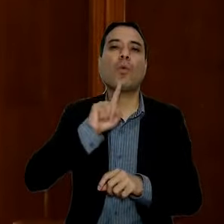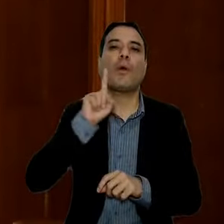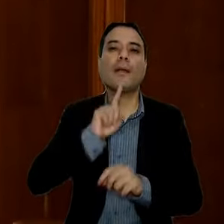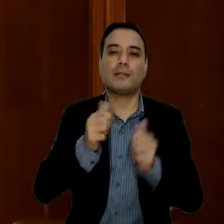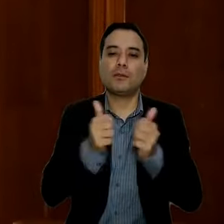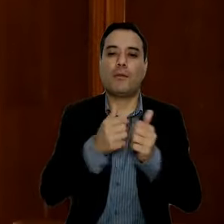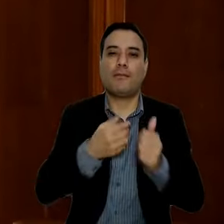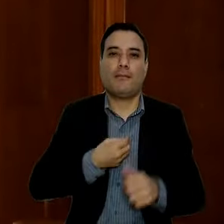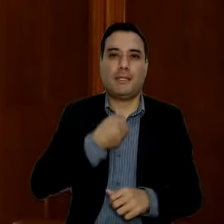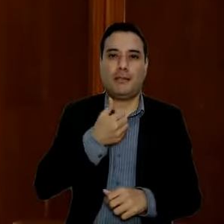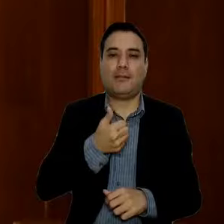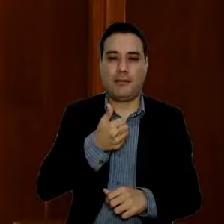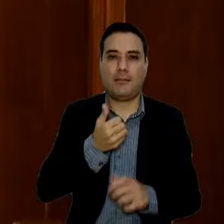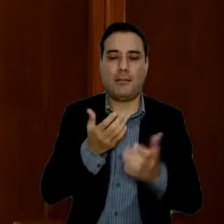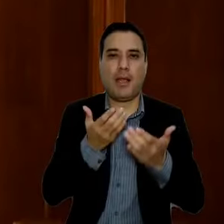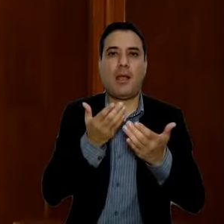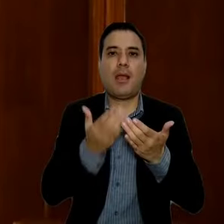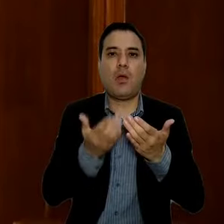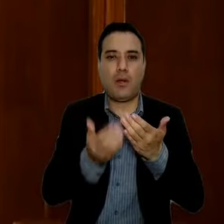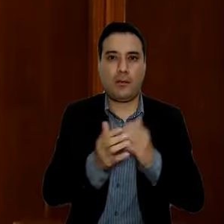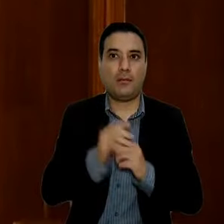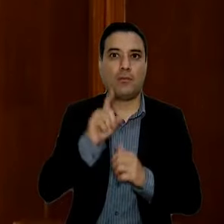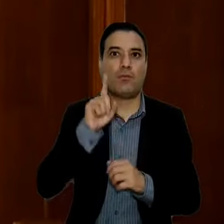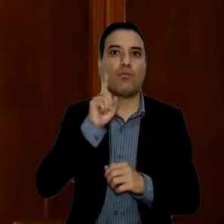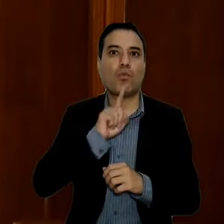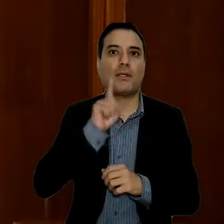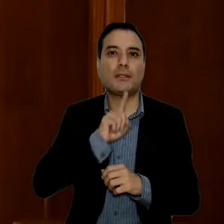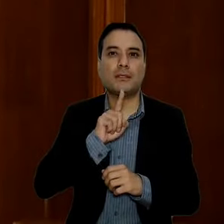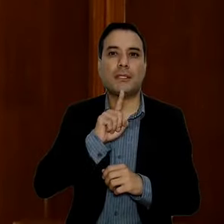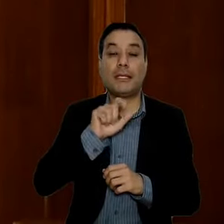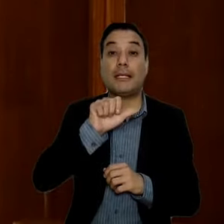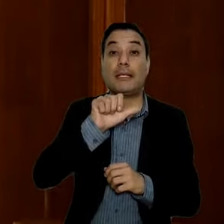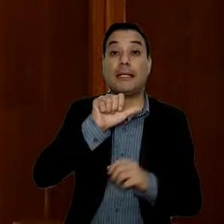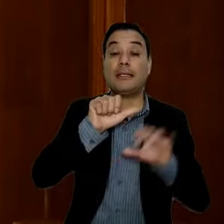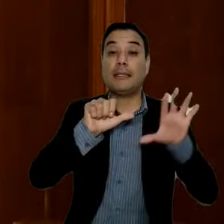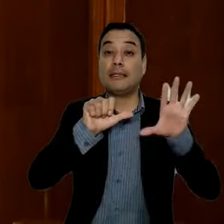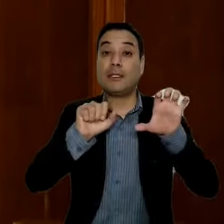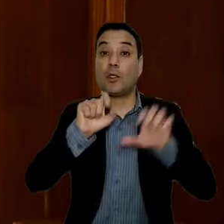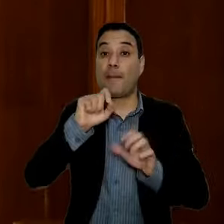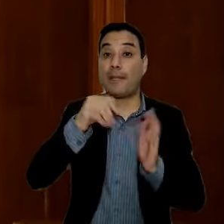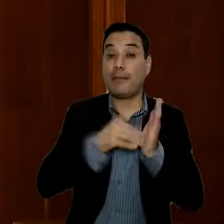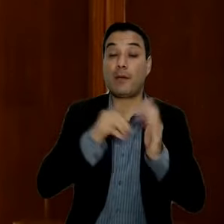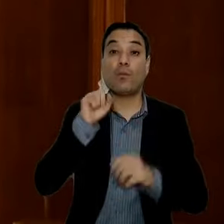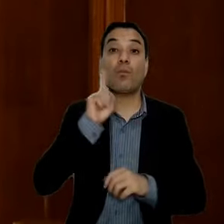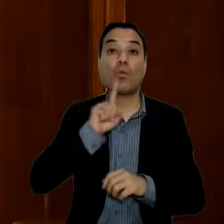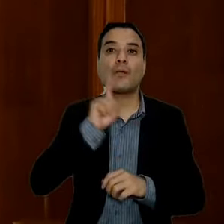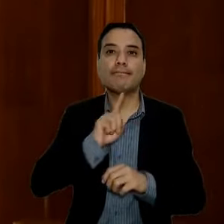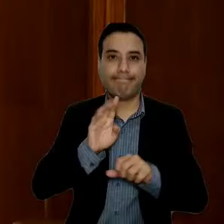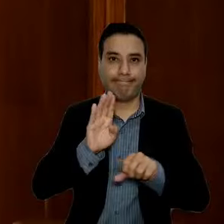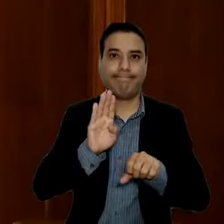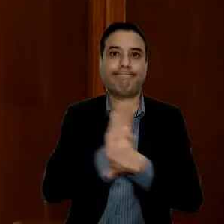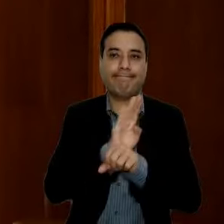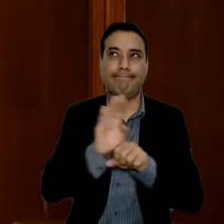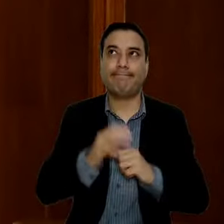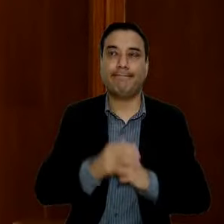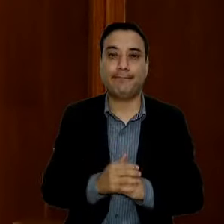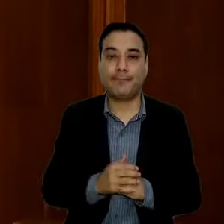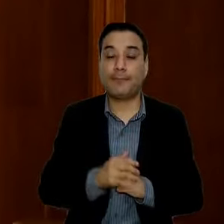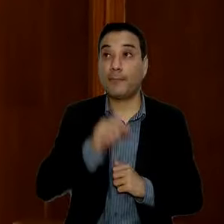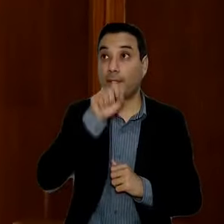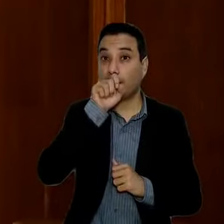que actualmente beneficia a más de 620,000 en toda la entidad así como la